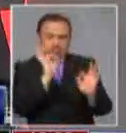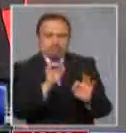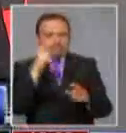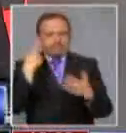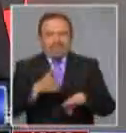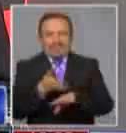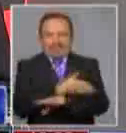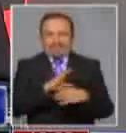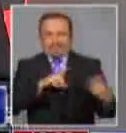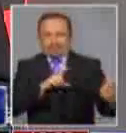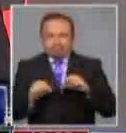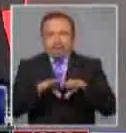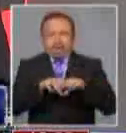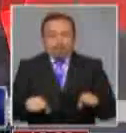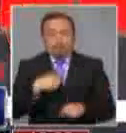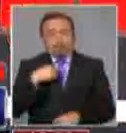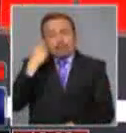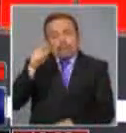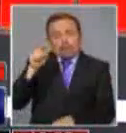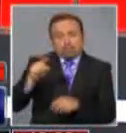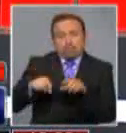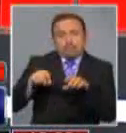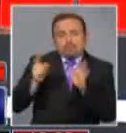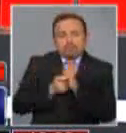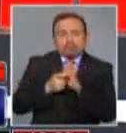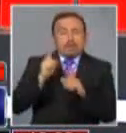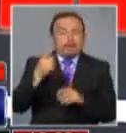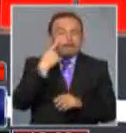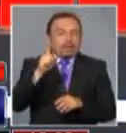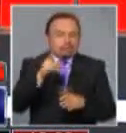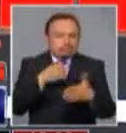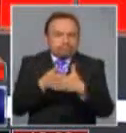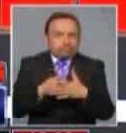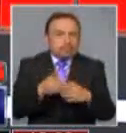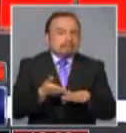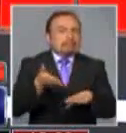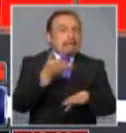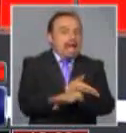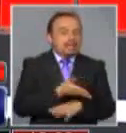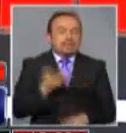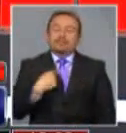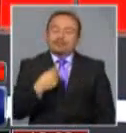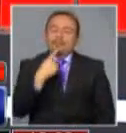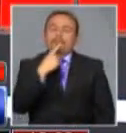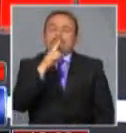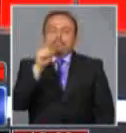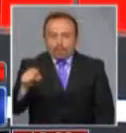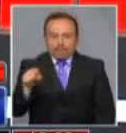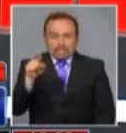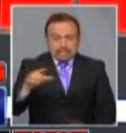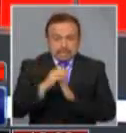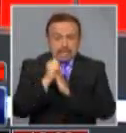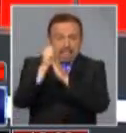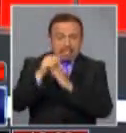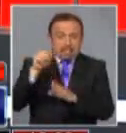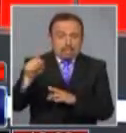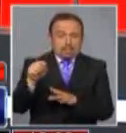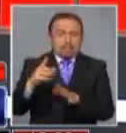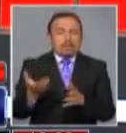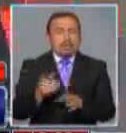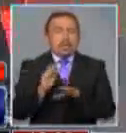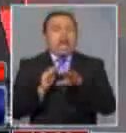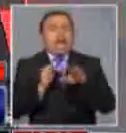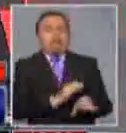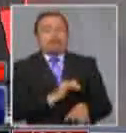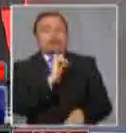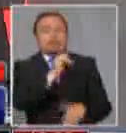lugar lo tanto yo que entiendo su punto pero el bloqueo fue más temprano y por eso le quiero preguntar si usted como líder gremial apoya o